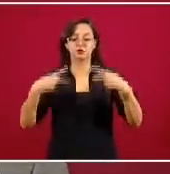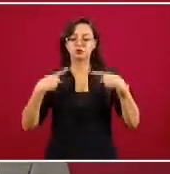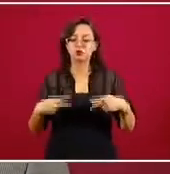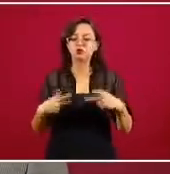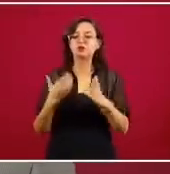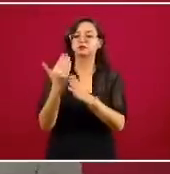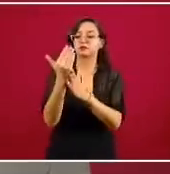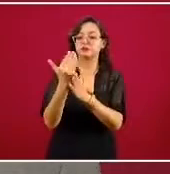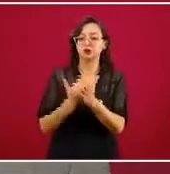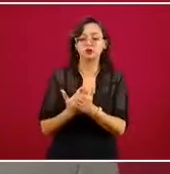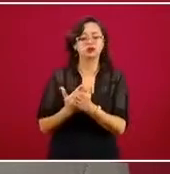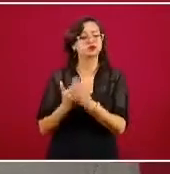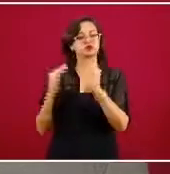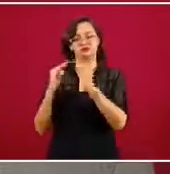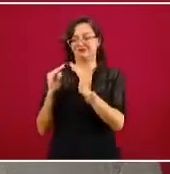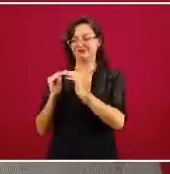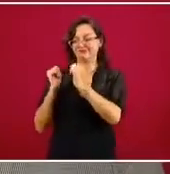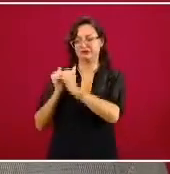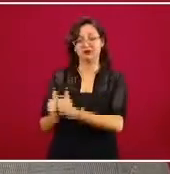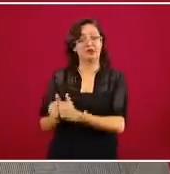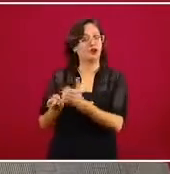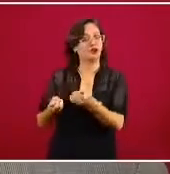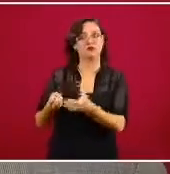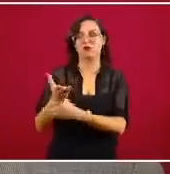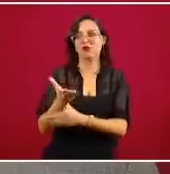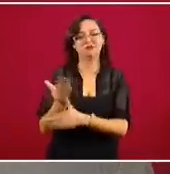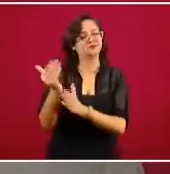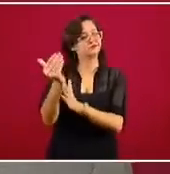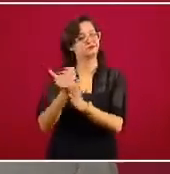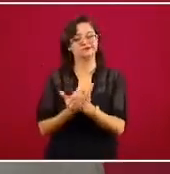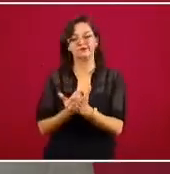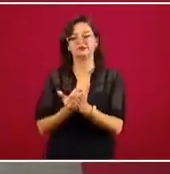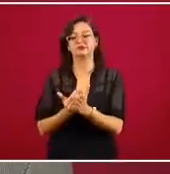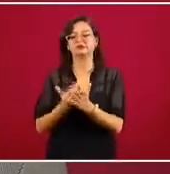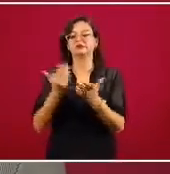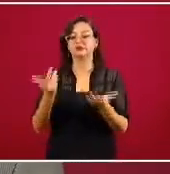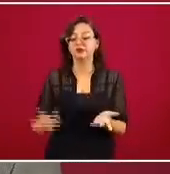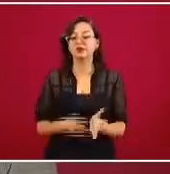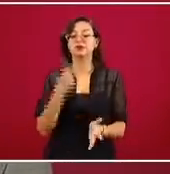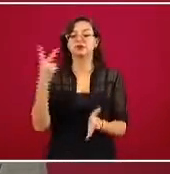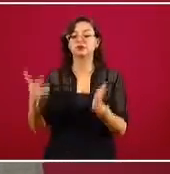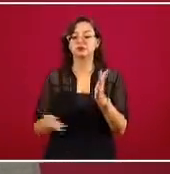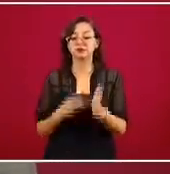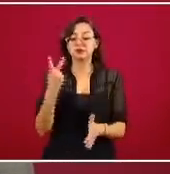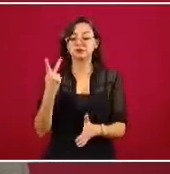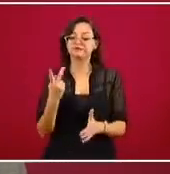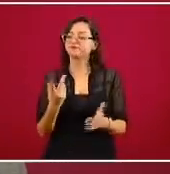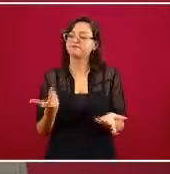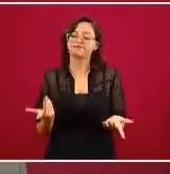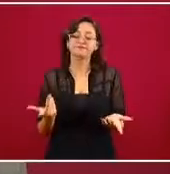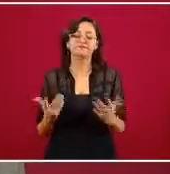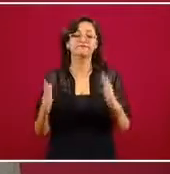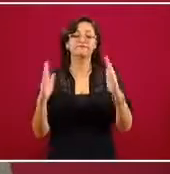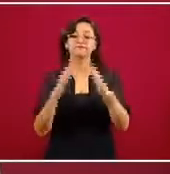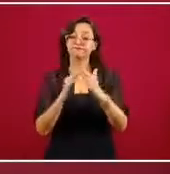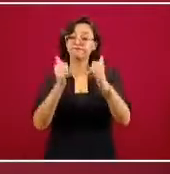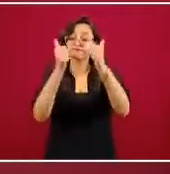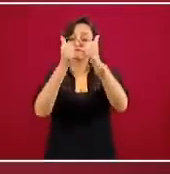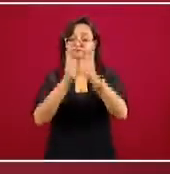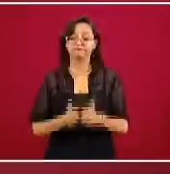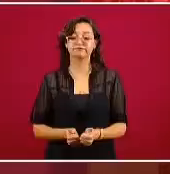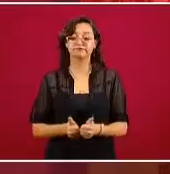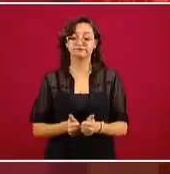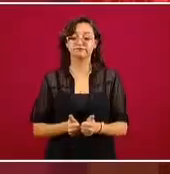personas fuera de su casa, y lo resumimos en su momento y lo seguimos resumiendo con la frase quédate en